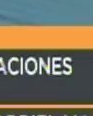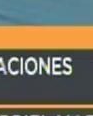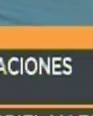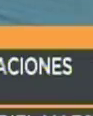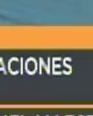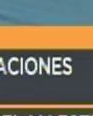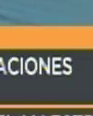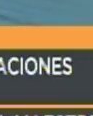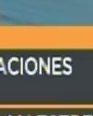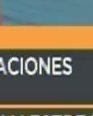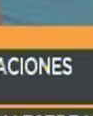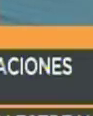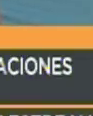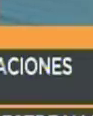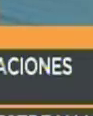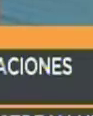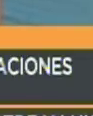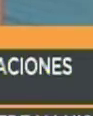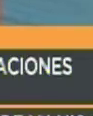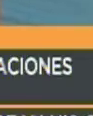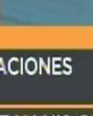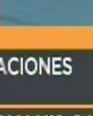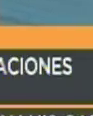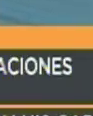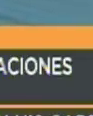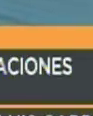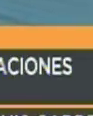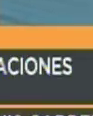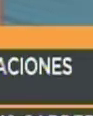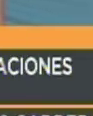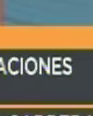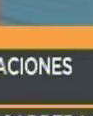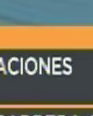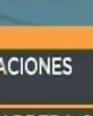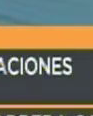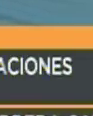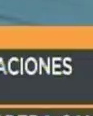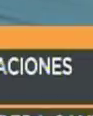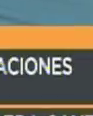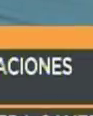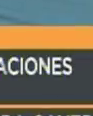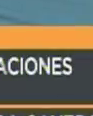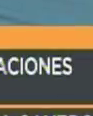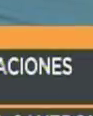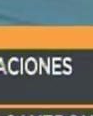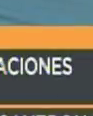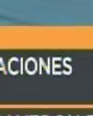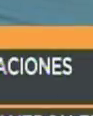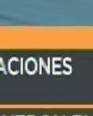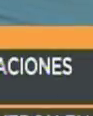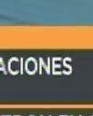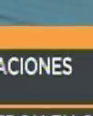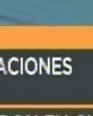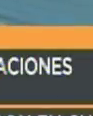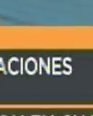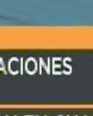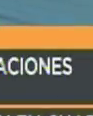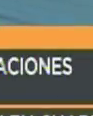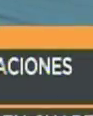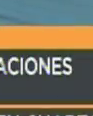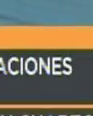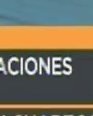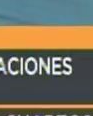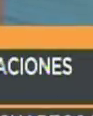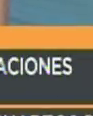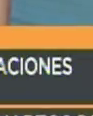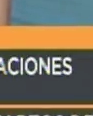Comisión de la Verdad estará trabajando políticas dirigidas directamente a la juventud. Y el segundo gran instrumento,